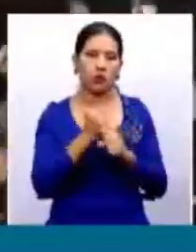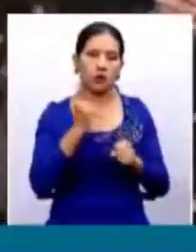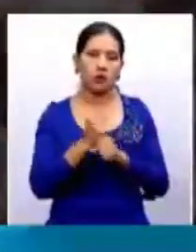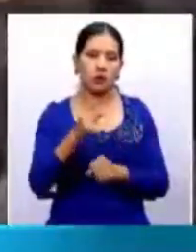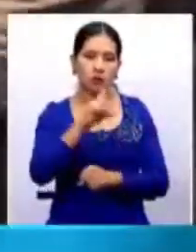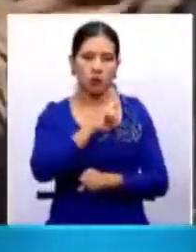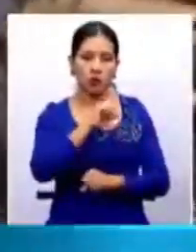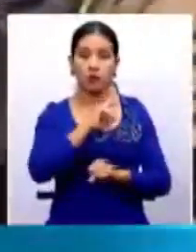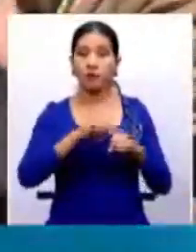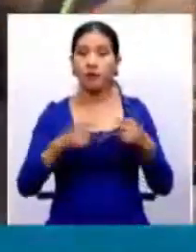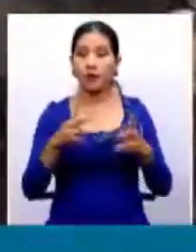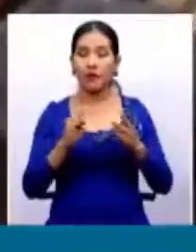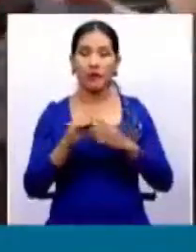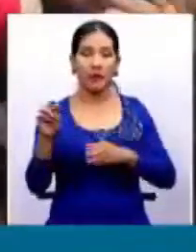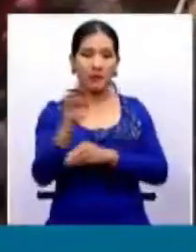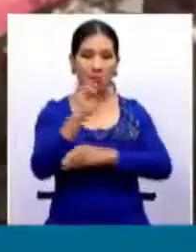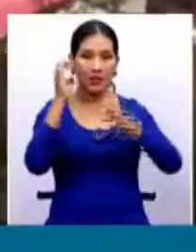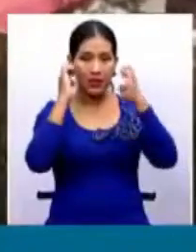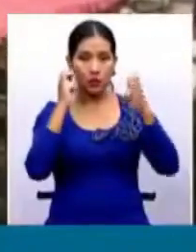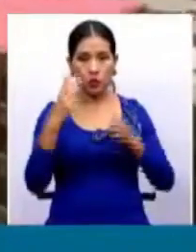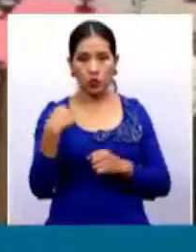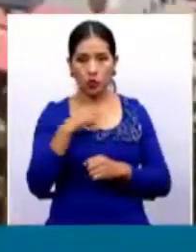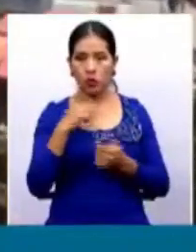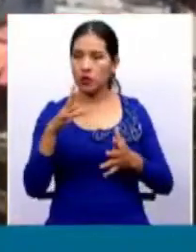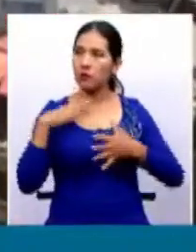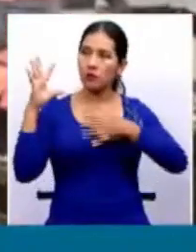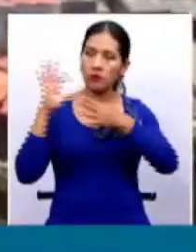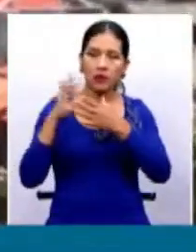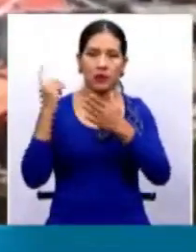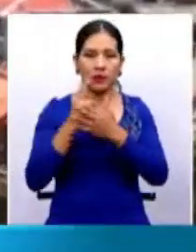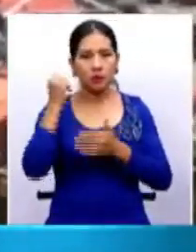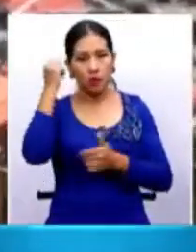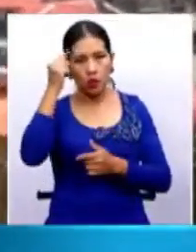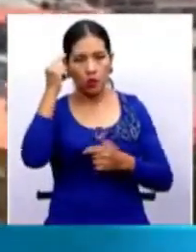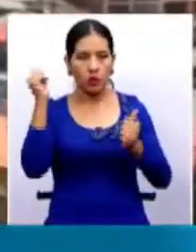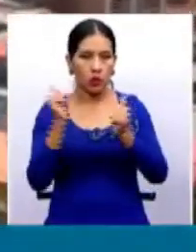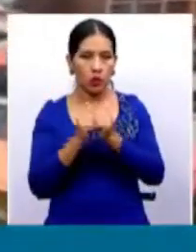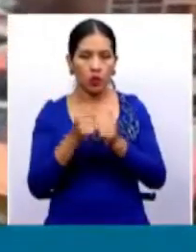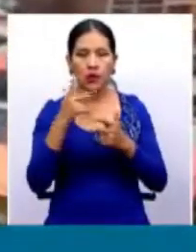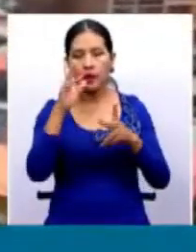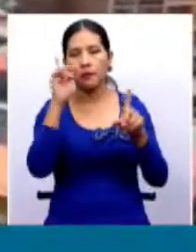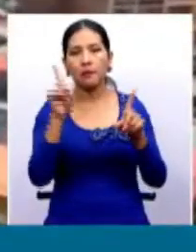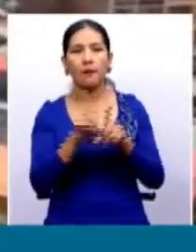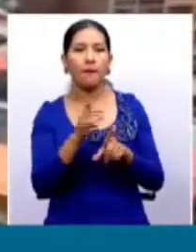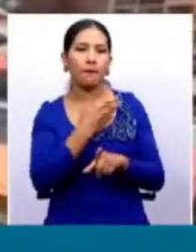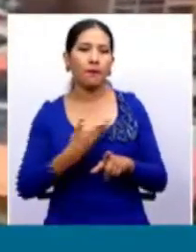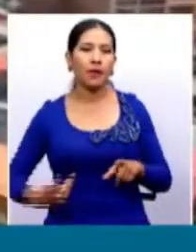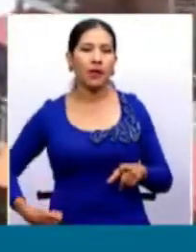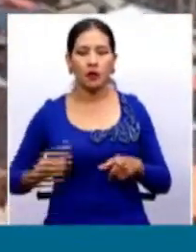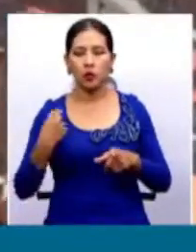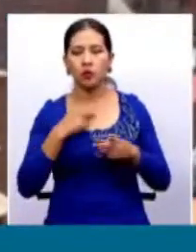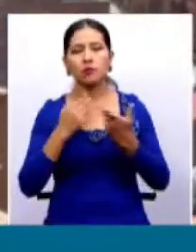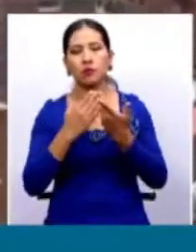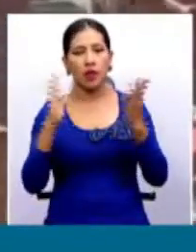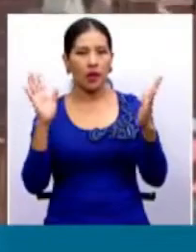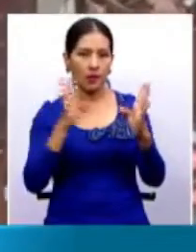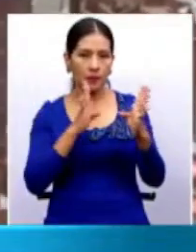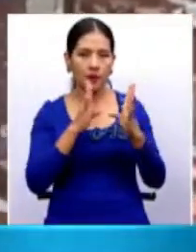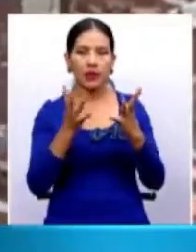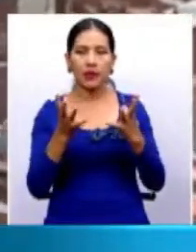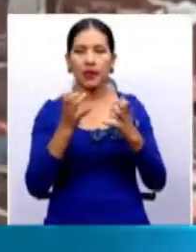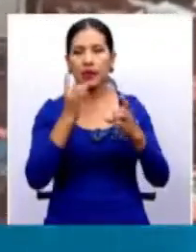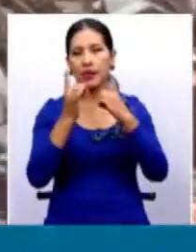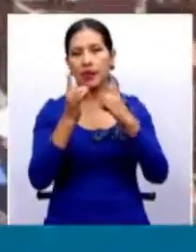como gobierno parte de nuestro gobierno mandato de nuestro hermano presidente tenemos que estar abiertos al diálogo